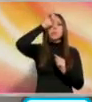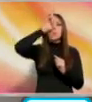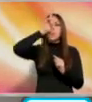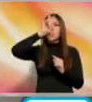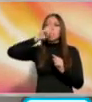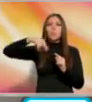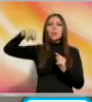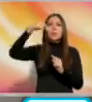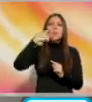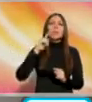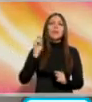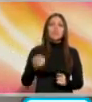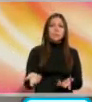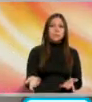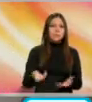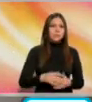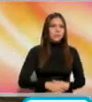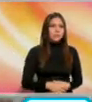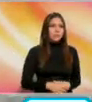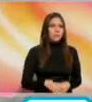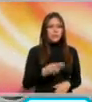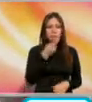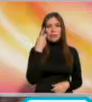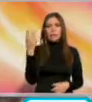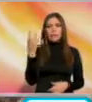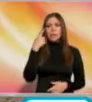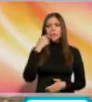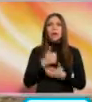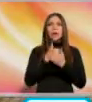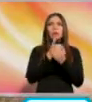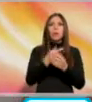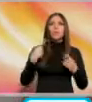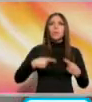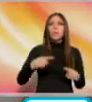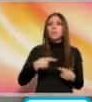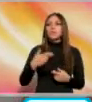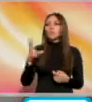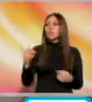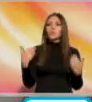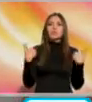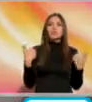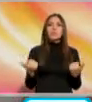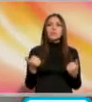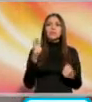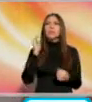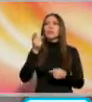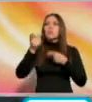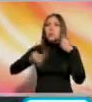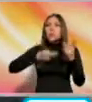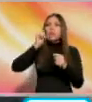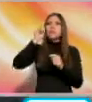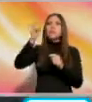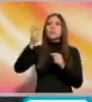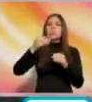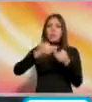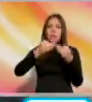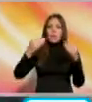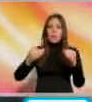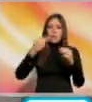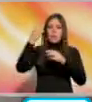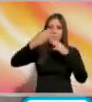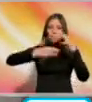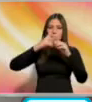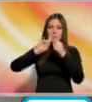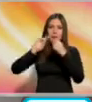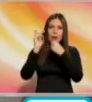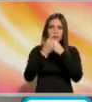luna, Para pero responder los cuestionamientos que nos hemos hecho desde siempre. Sí. desde siempre Hay sales más allá, Hay ¿no? más de allá. la A mí me Tierra, encantaría ¿no? saber La si vida,